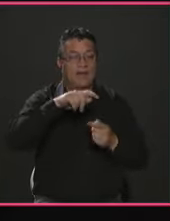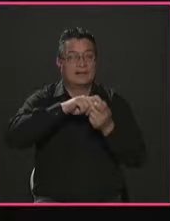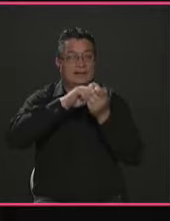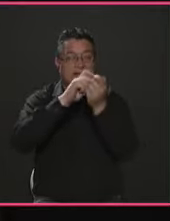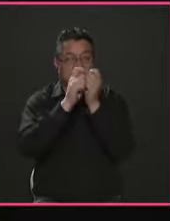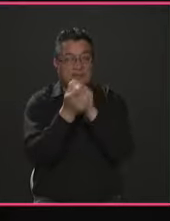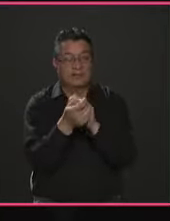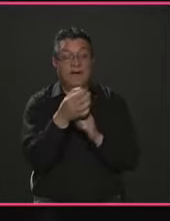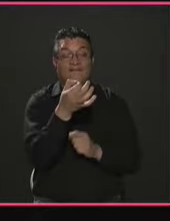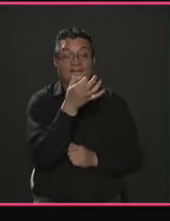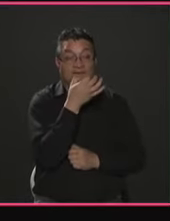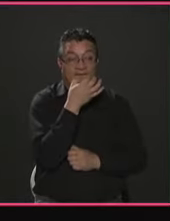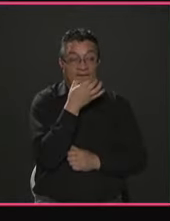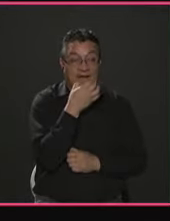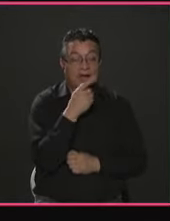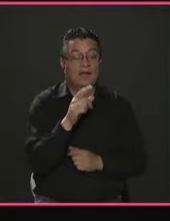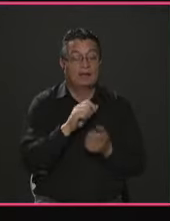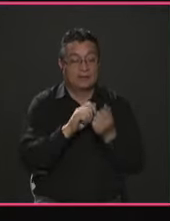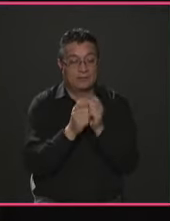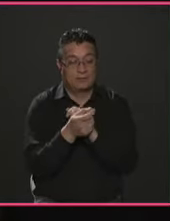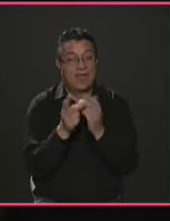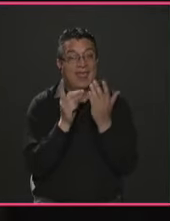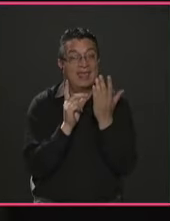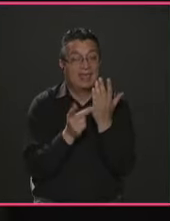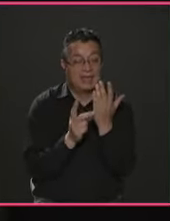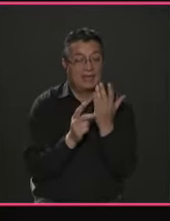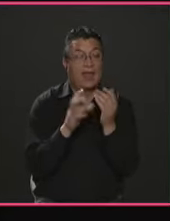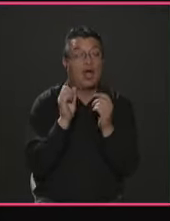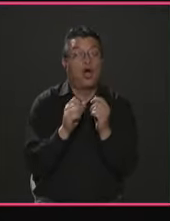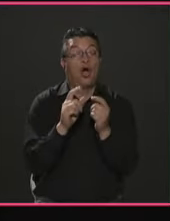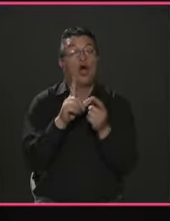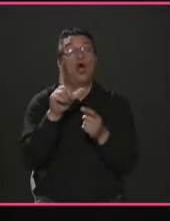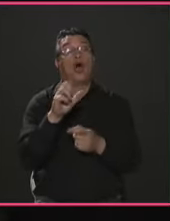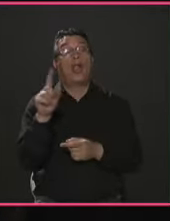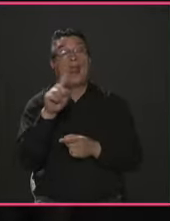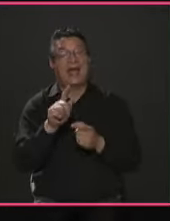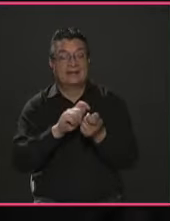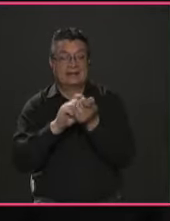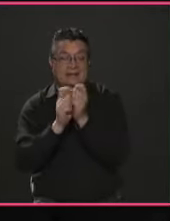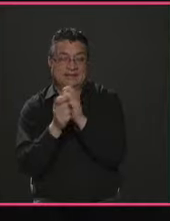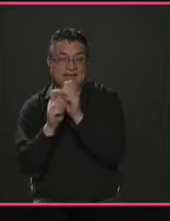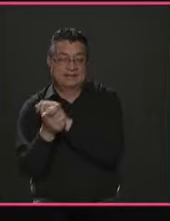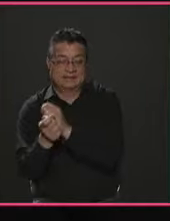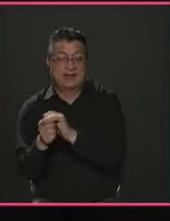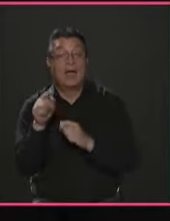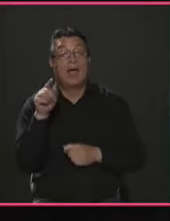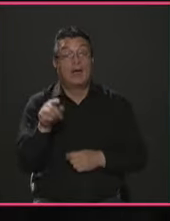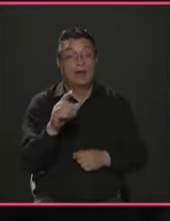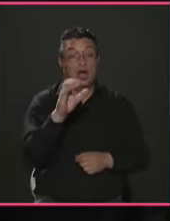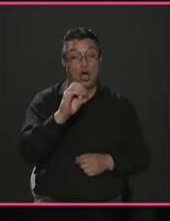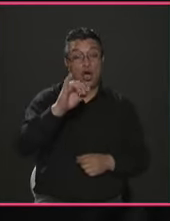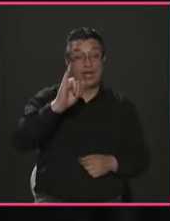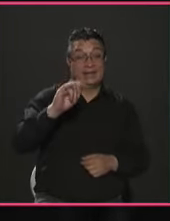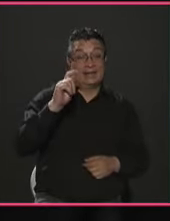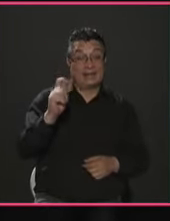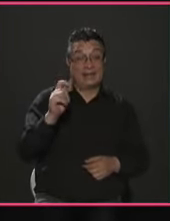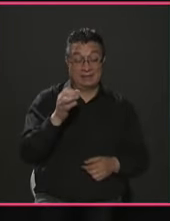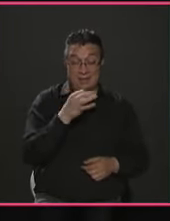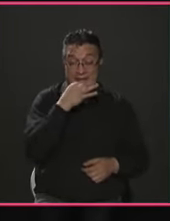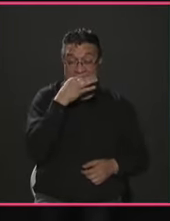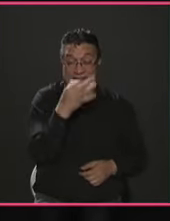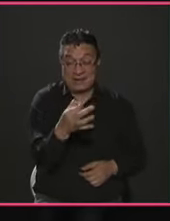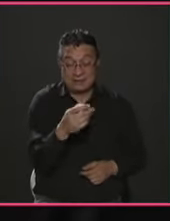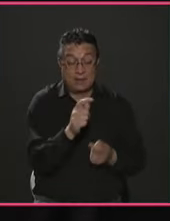una transición verde una transición digital o se habla de las transiciones Sí y la o se plantea que esas